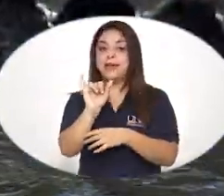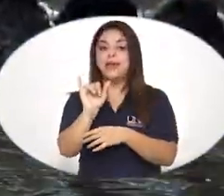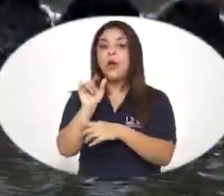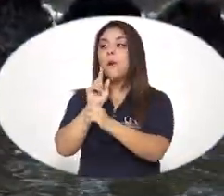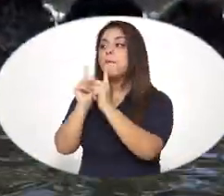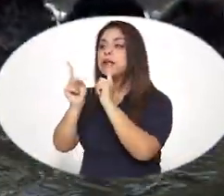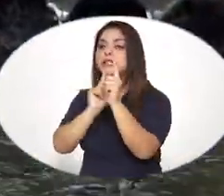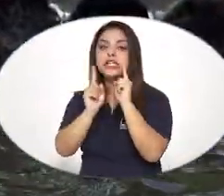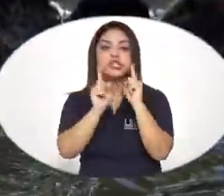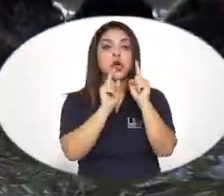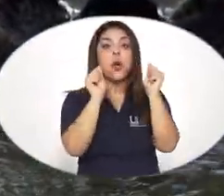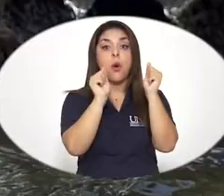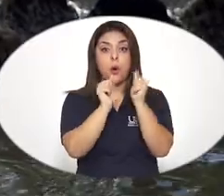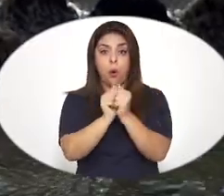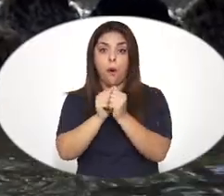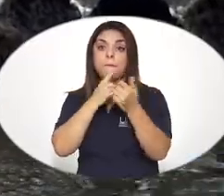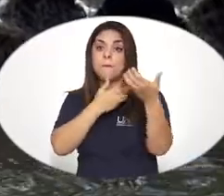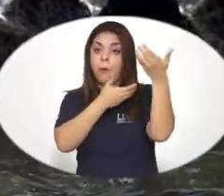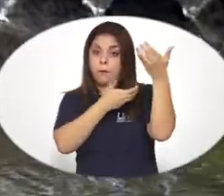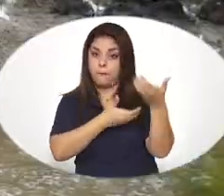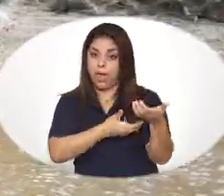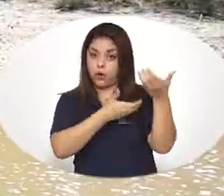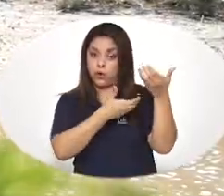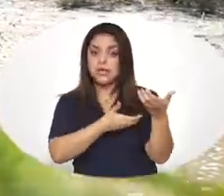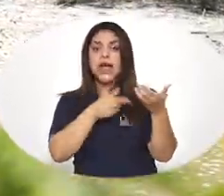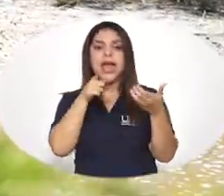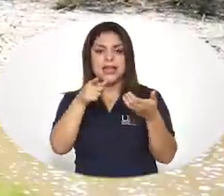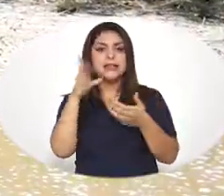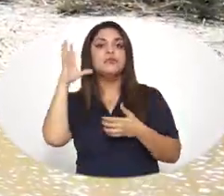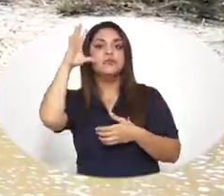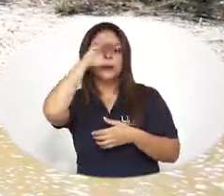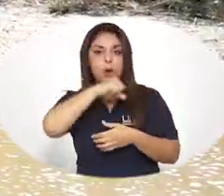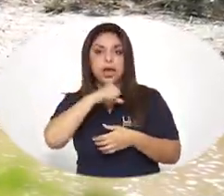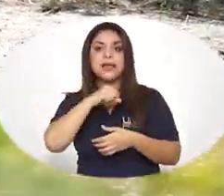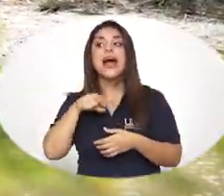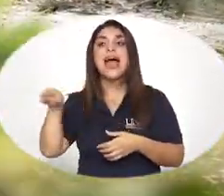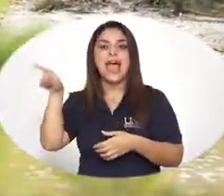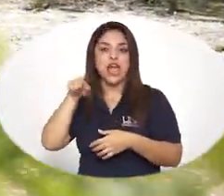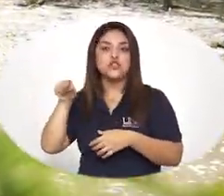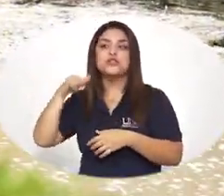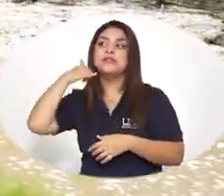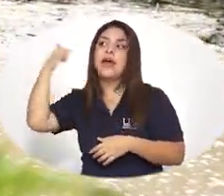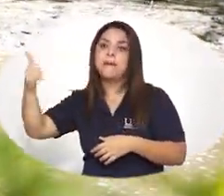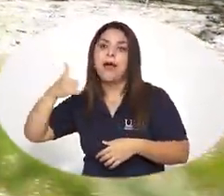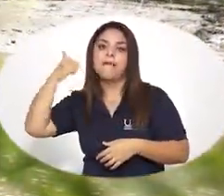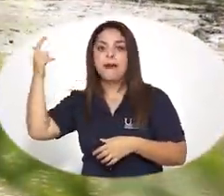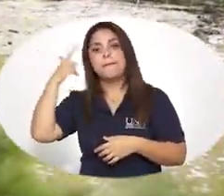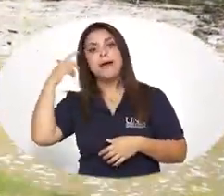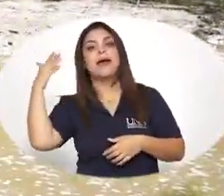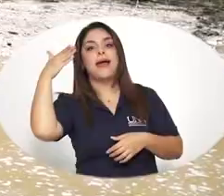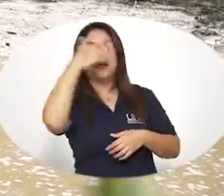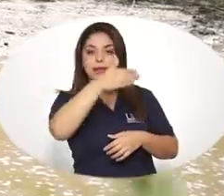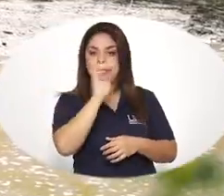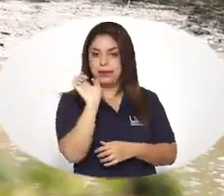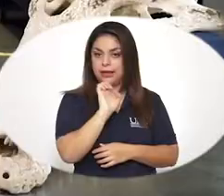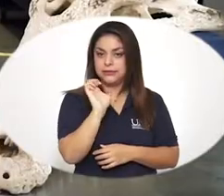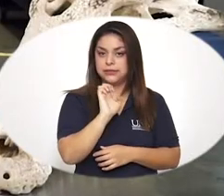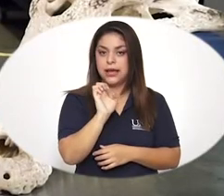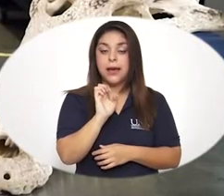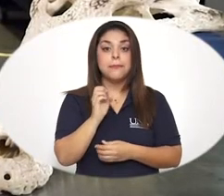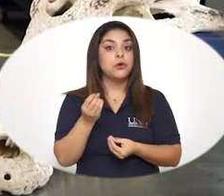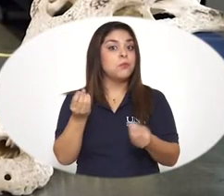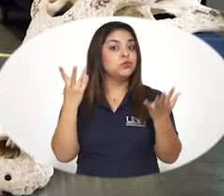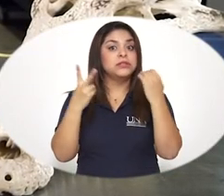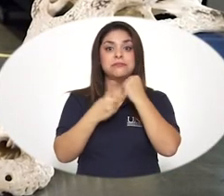ahí, en conversaciones con el cuerpo de bomberos, nos dimos cuenta de que ellos estaban siendo los llamados a atender este tipo de emergencias.